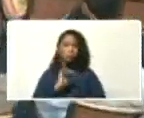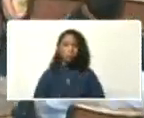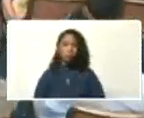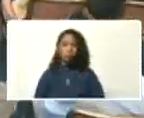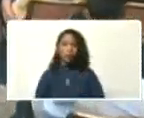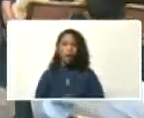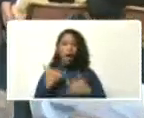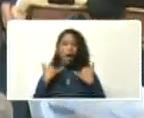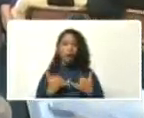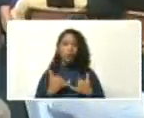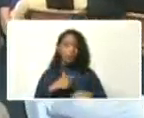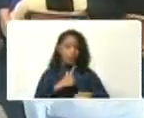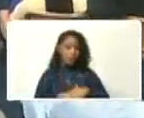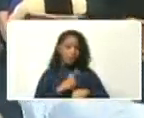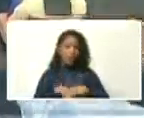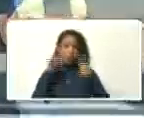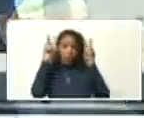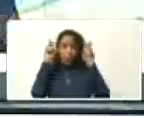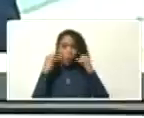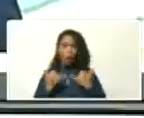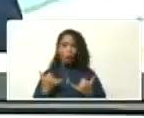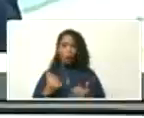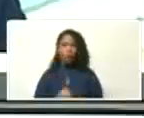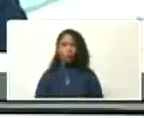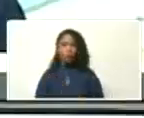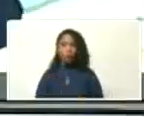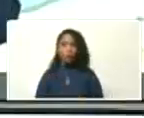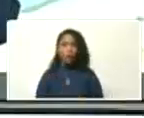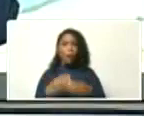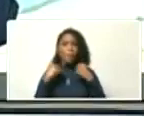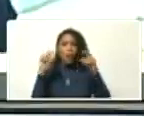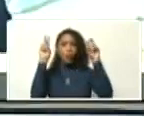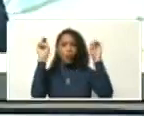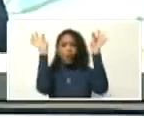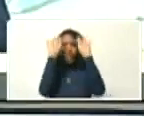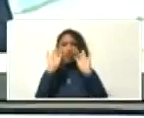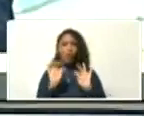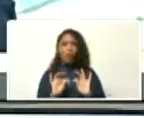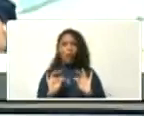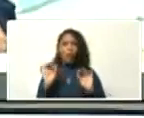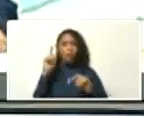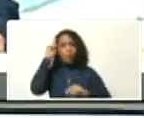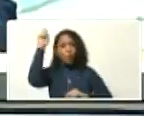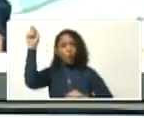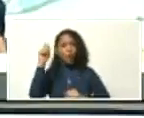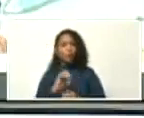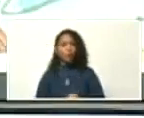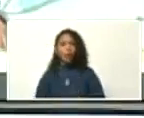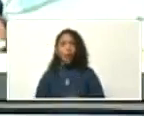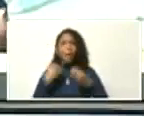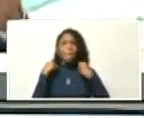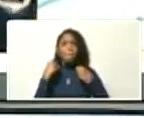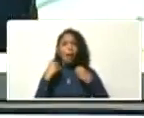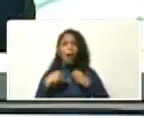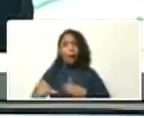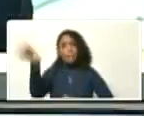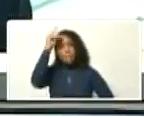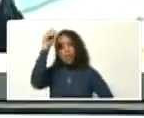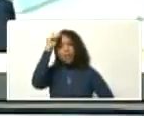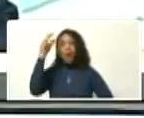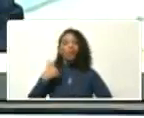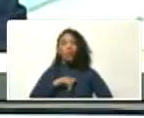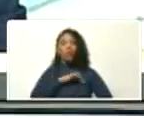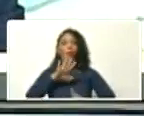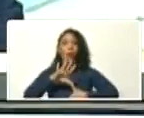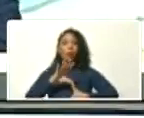El tiempo de la nueva época para las nuevas formulaciones teóricas, para el aprendizaje en nuestra